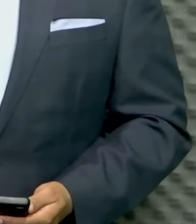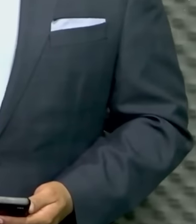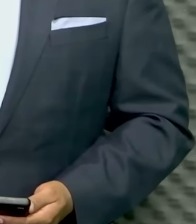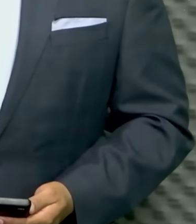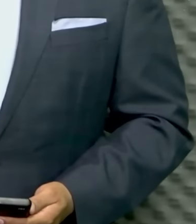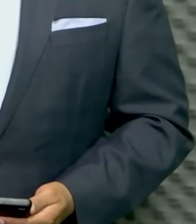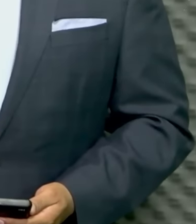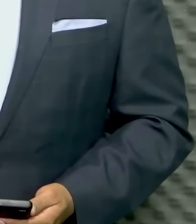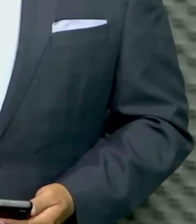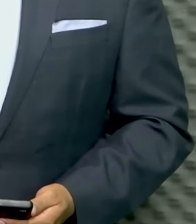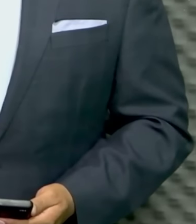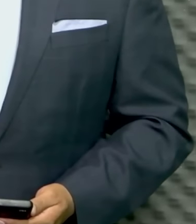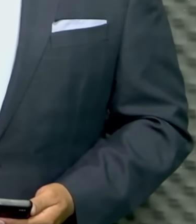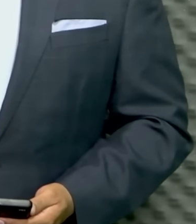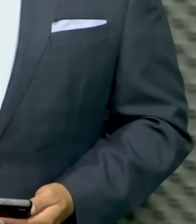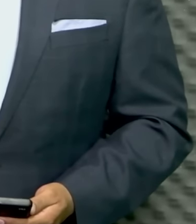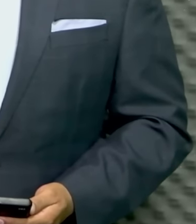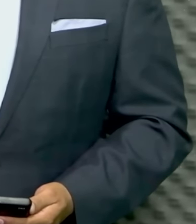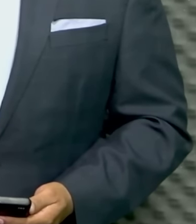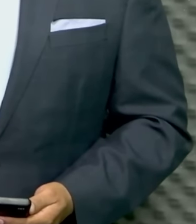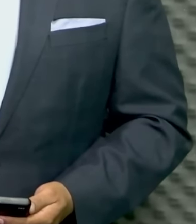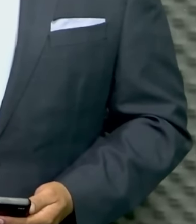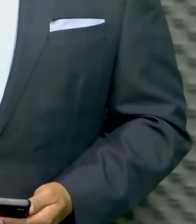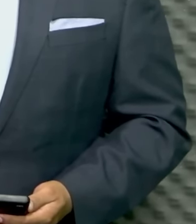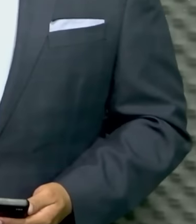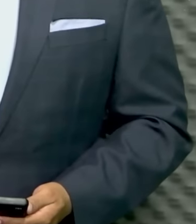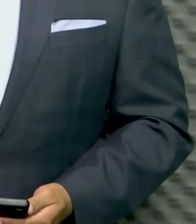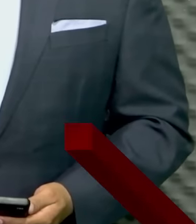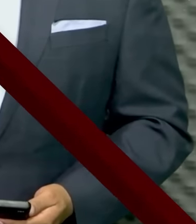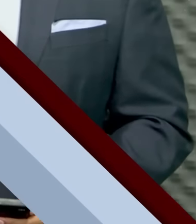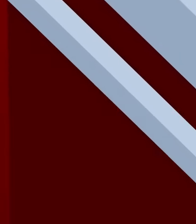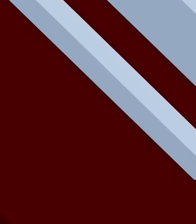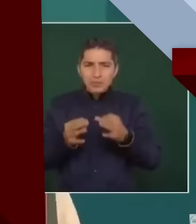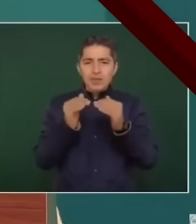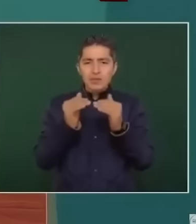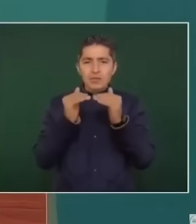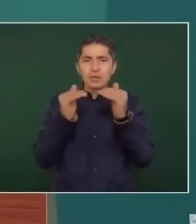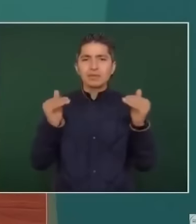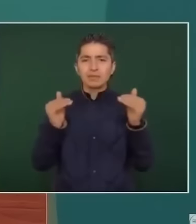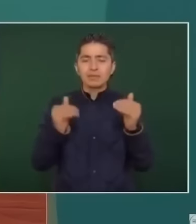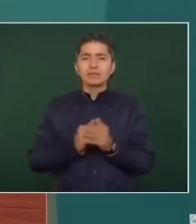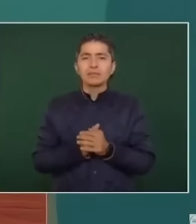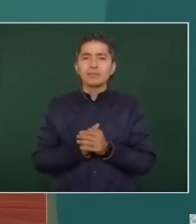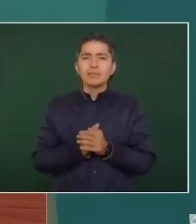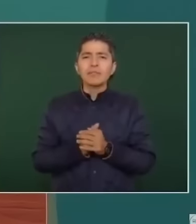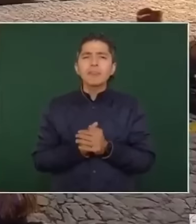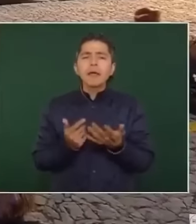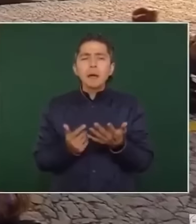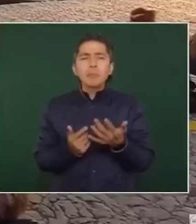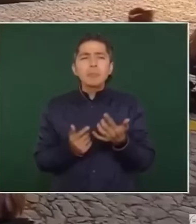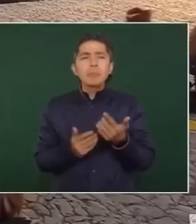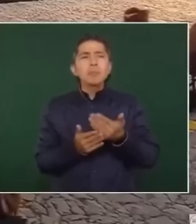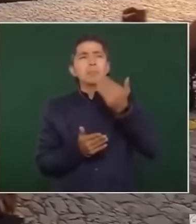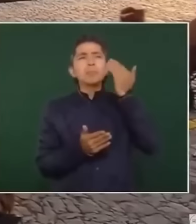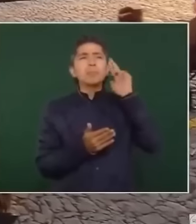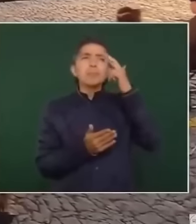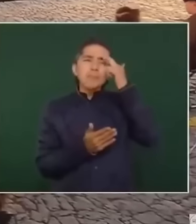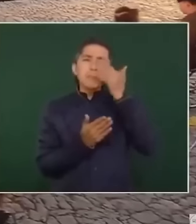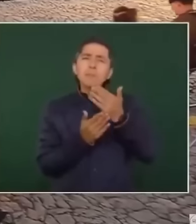parte de estas palabras íconas en el marco del Día de la Mujer. ¿En qué época de nuestro país